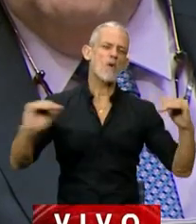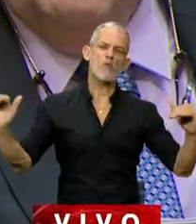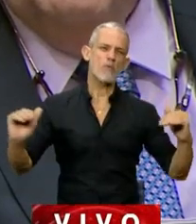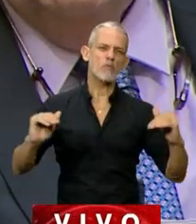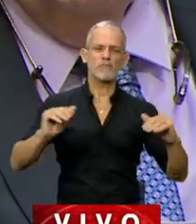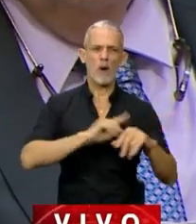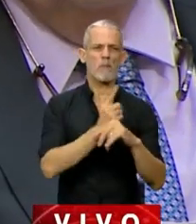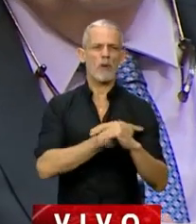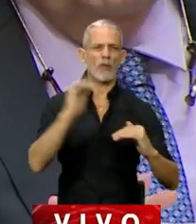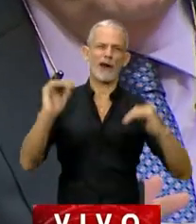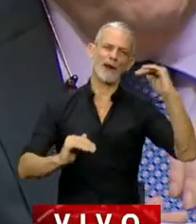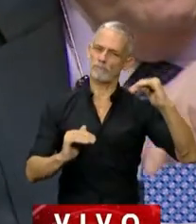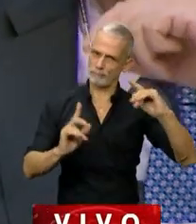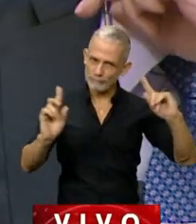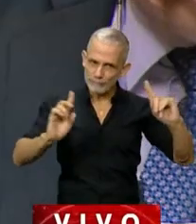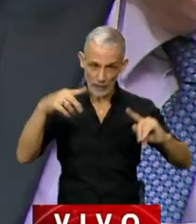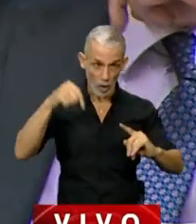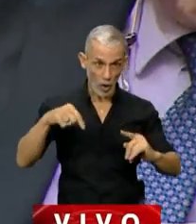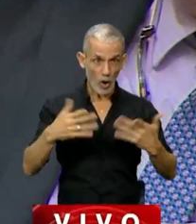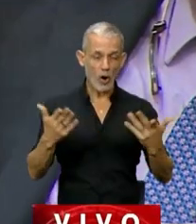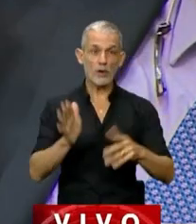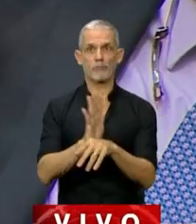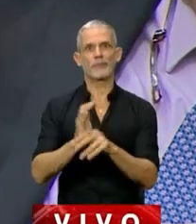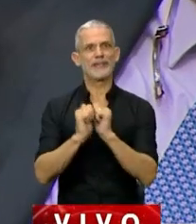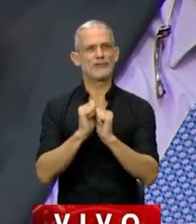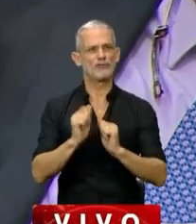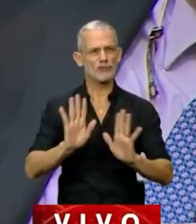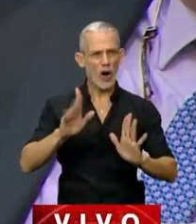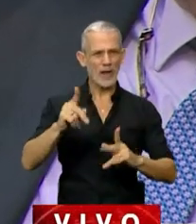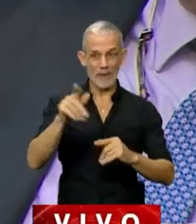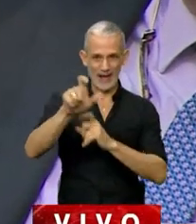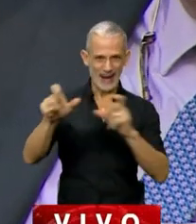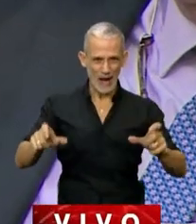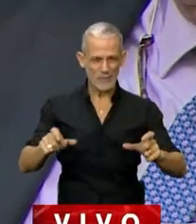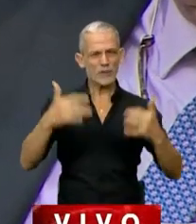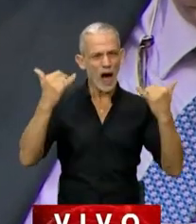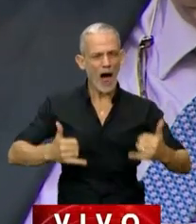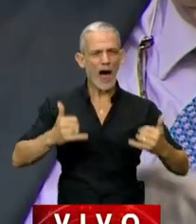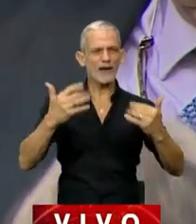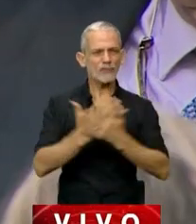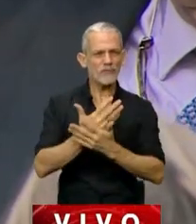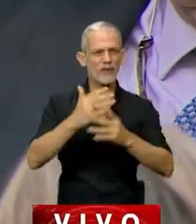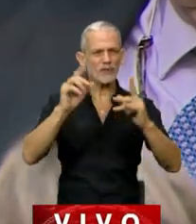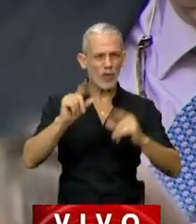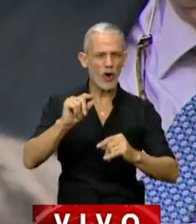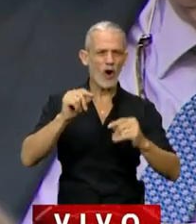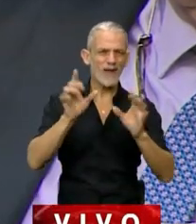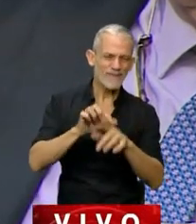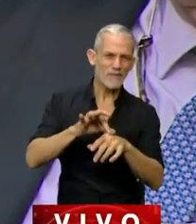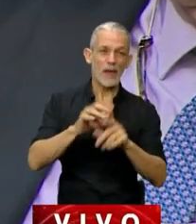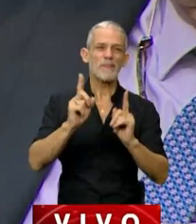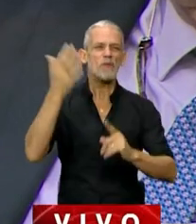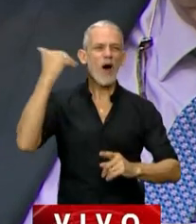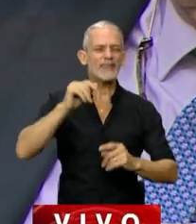que es fundamental entender que hoy estamos haciendo historia para quienes atraviesan este tipo de situaciones. Como fue la